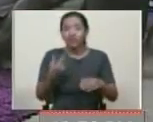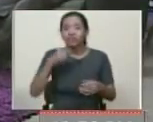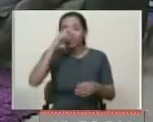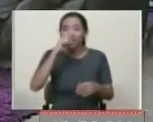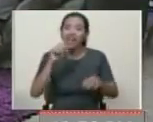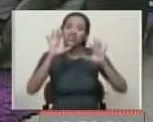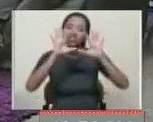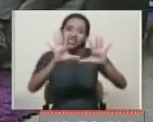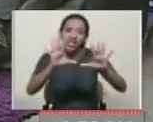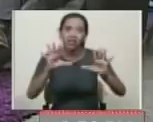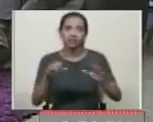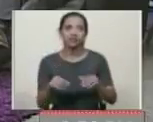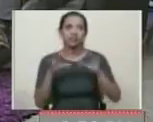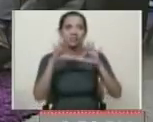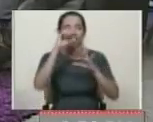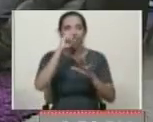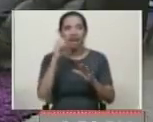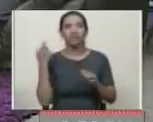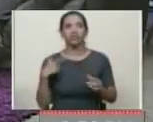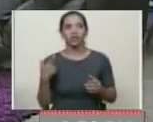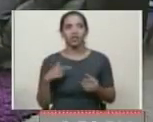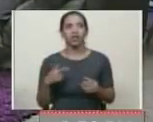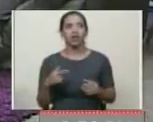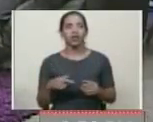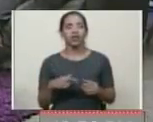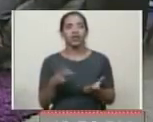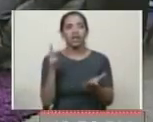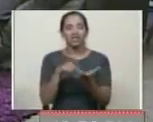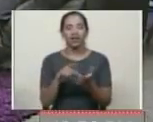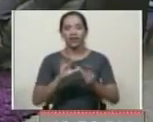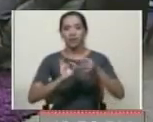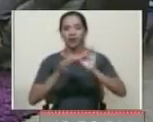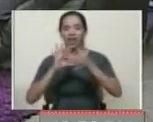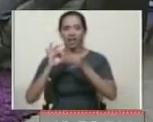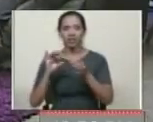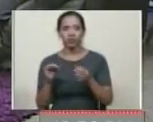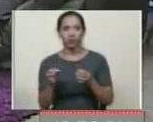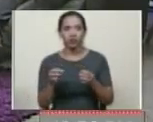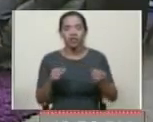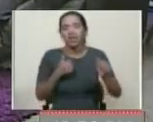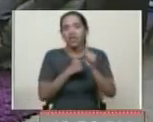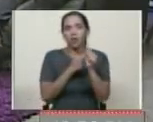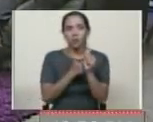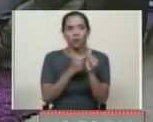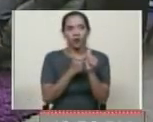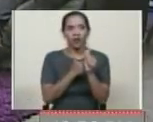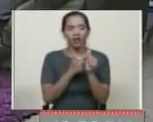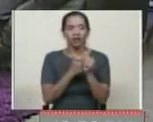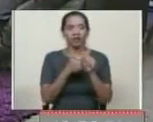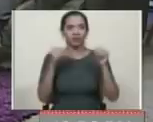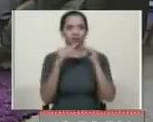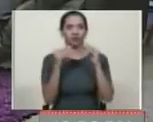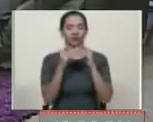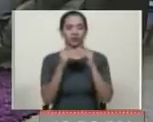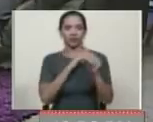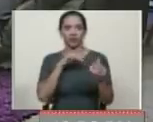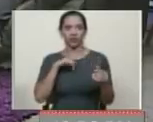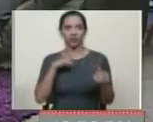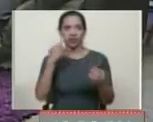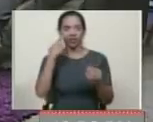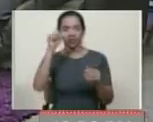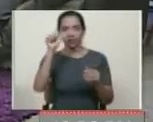años, 10 añitos tenía, y estaba en el paraíso. Y por detrás de la casa donde estábamos nosotros, veíamos